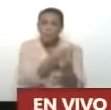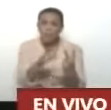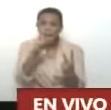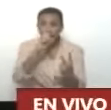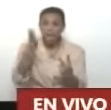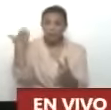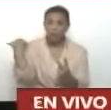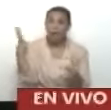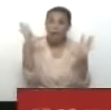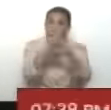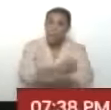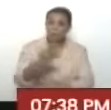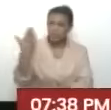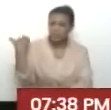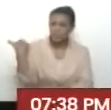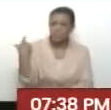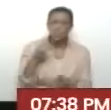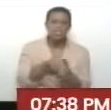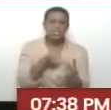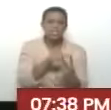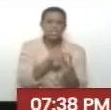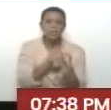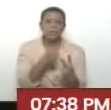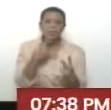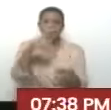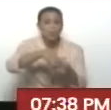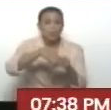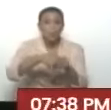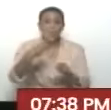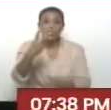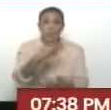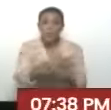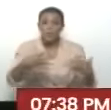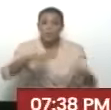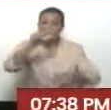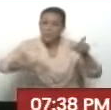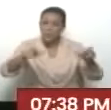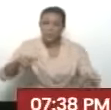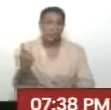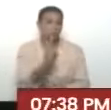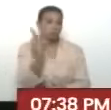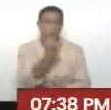anoche. Una, que votaron 2 millones de personas.